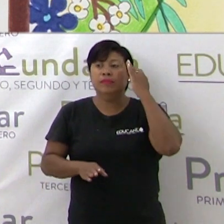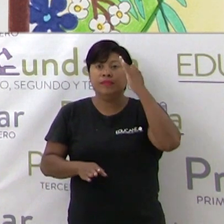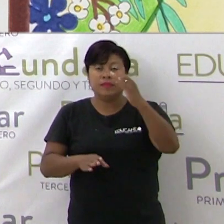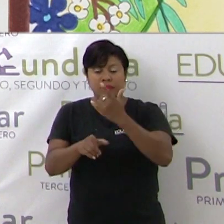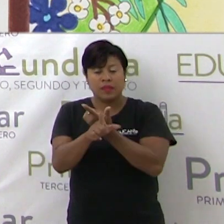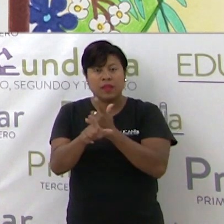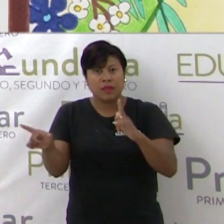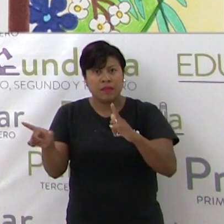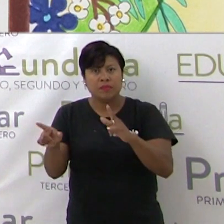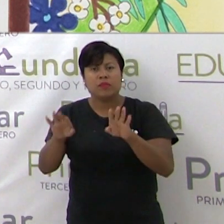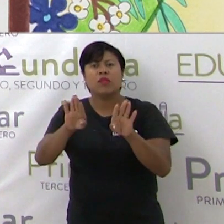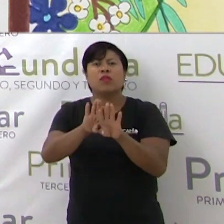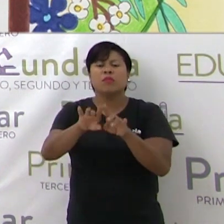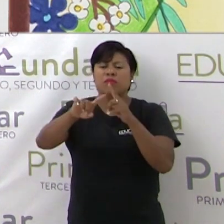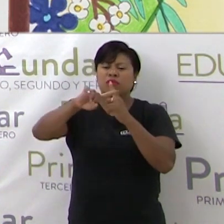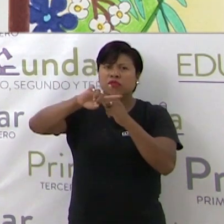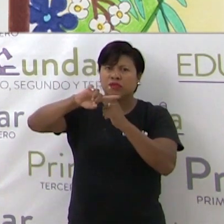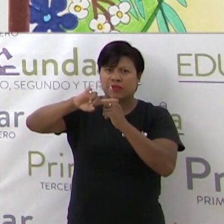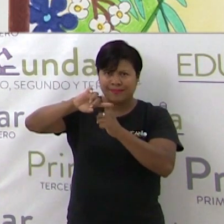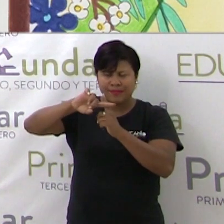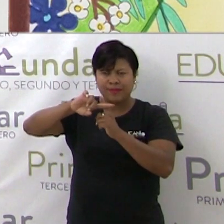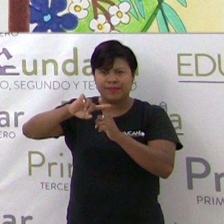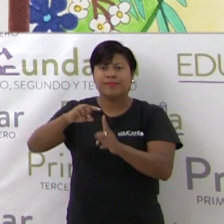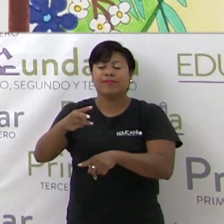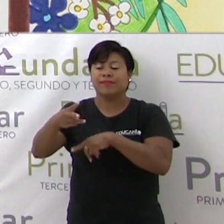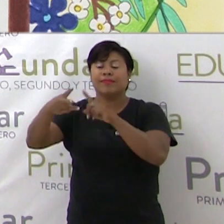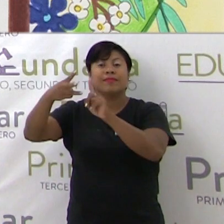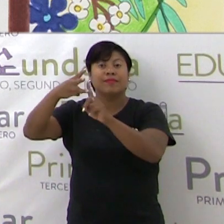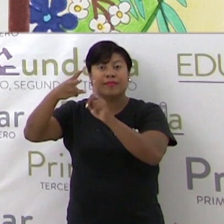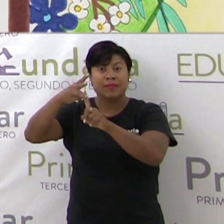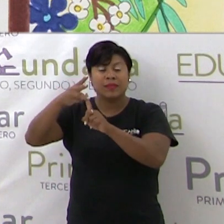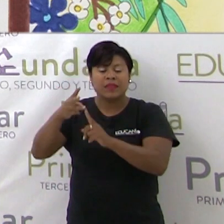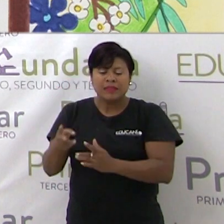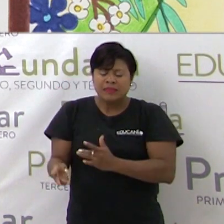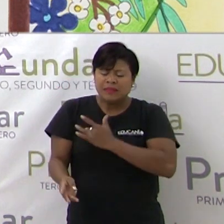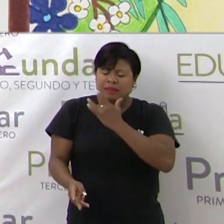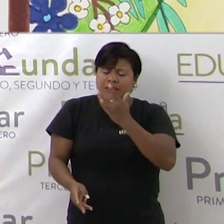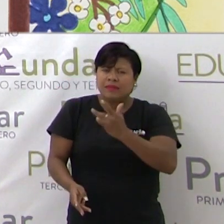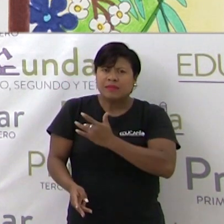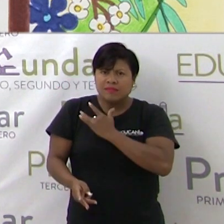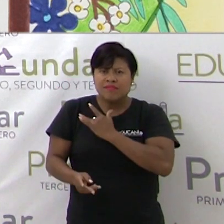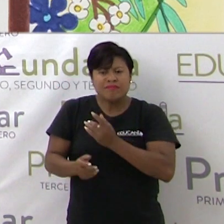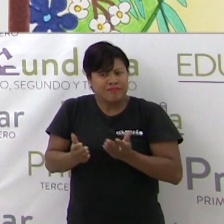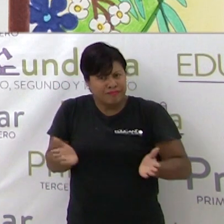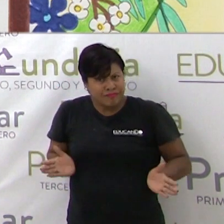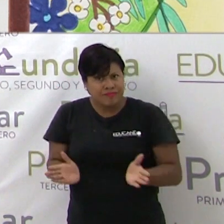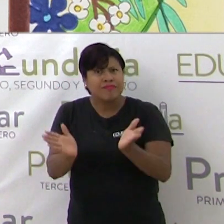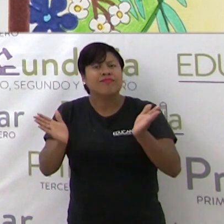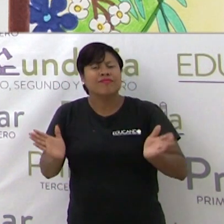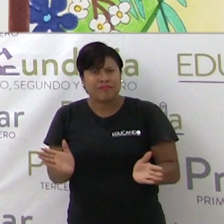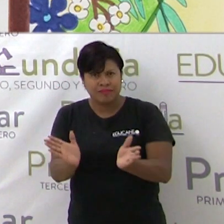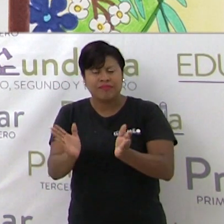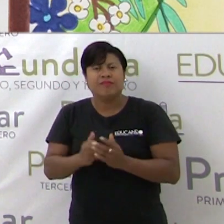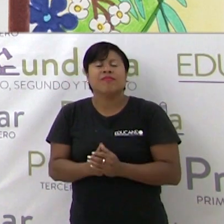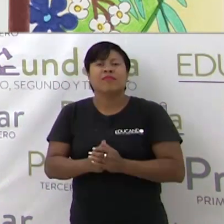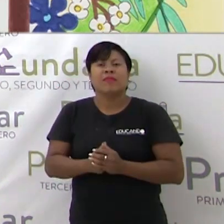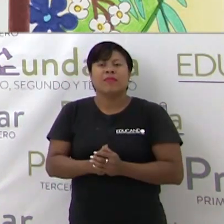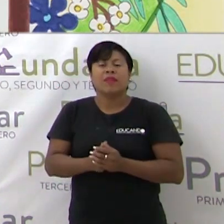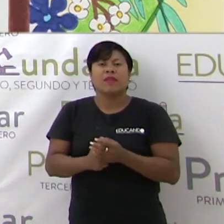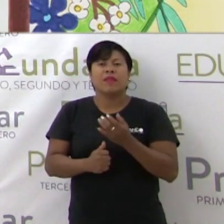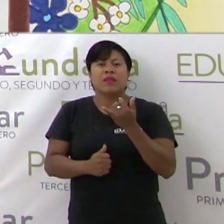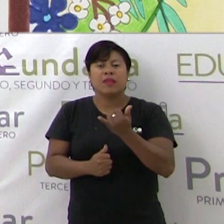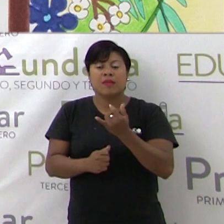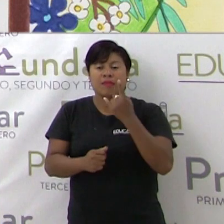manera positiva. Tercero, incentivar, es decir, motivar la apreciación